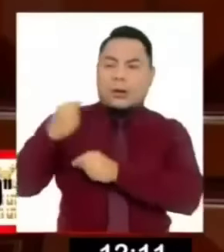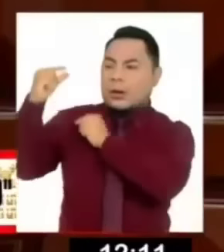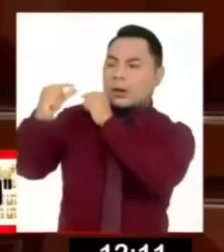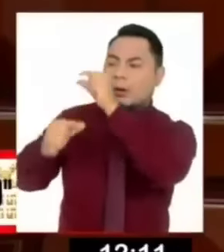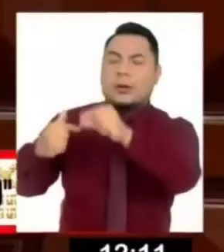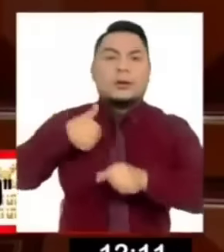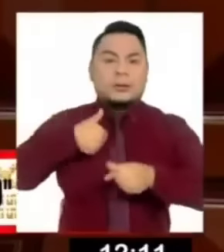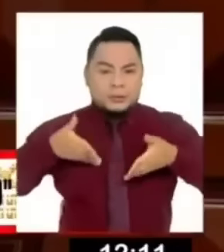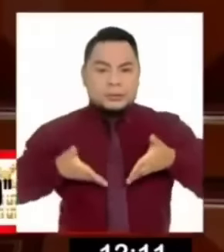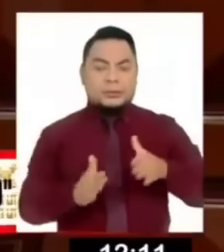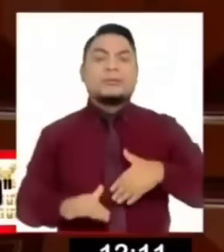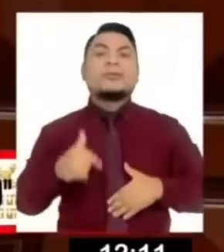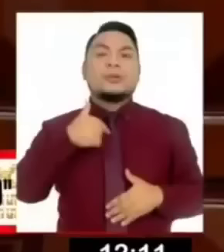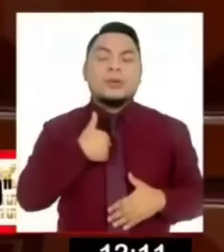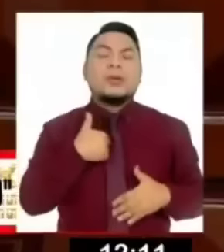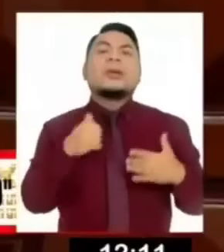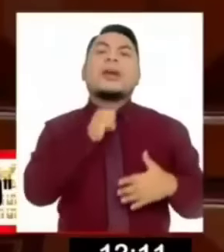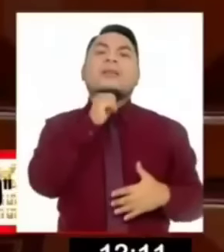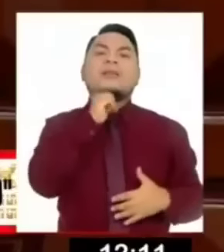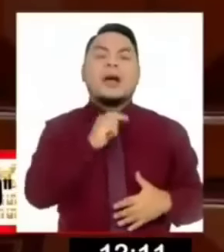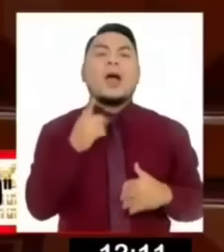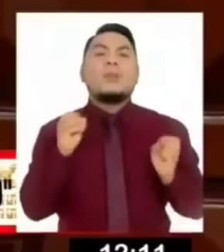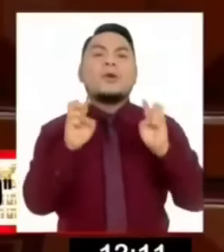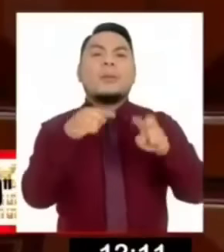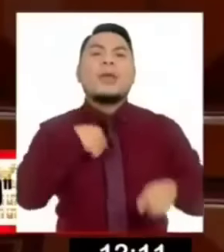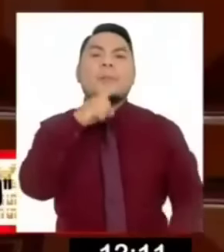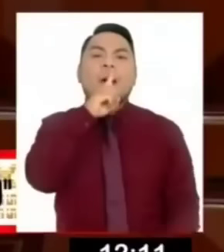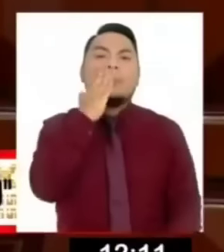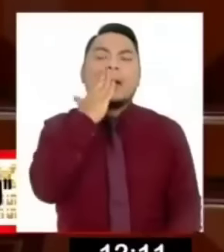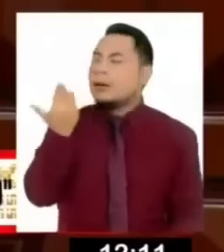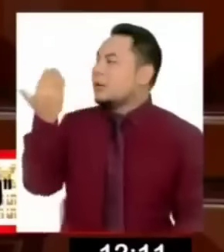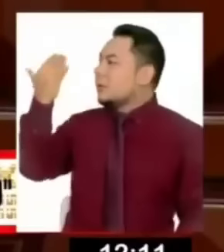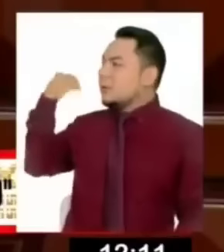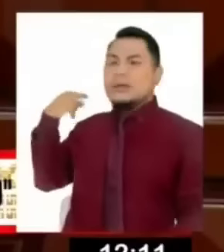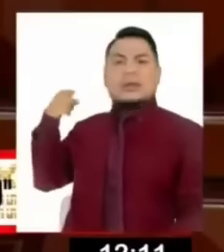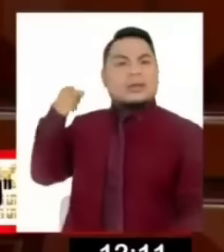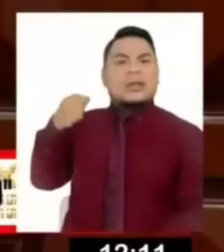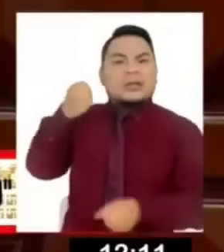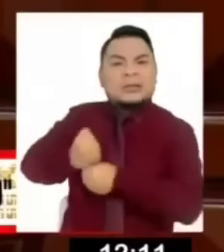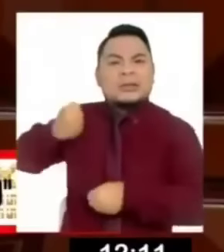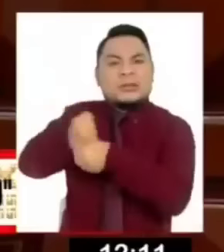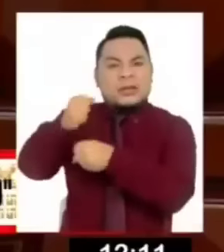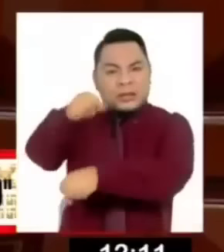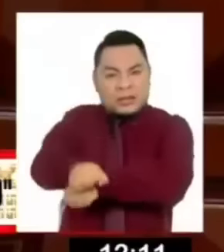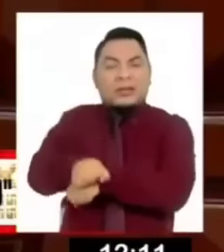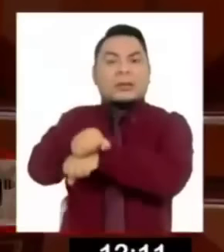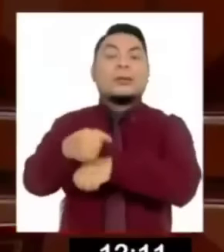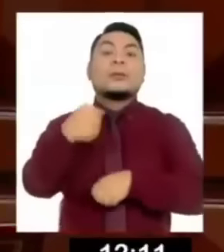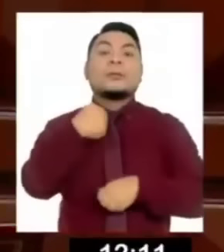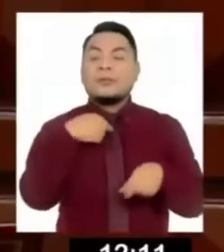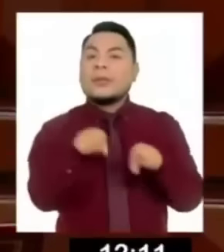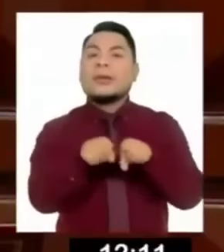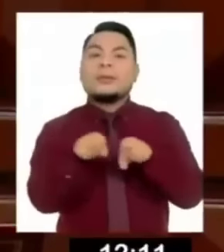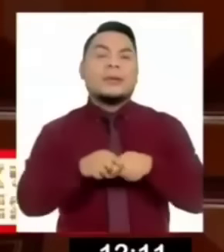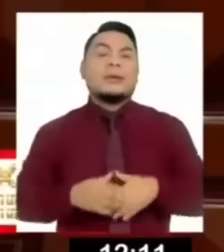la falta de oportunidades de mis padres, y que a pesar de eso, yo también